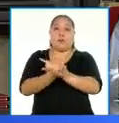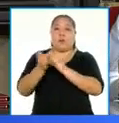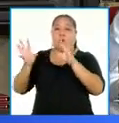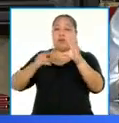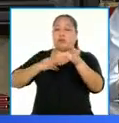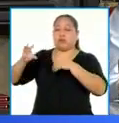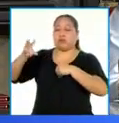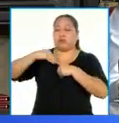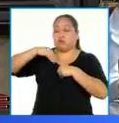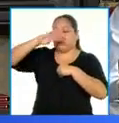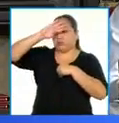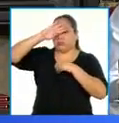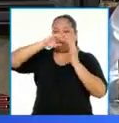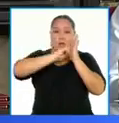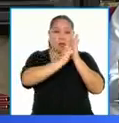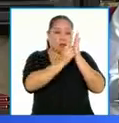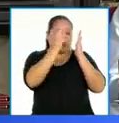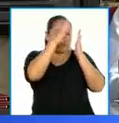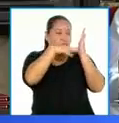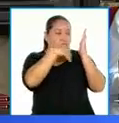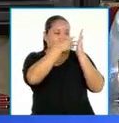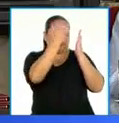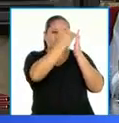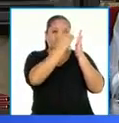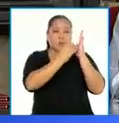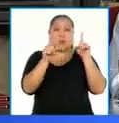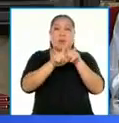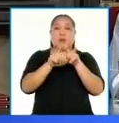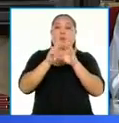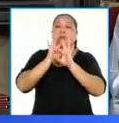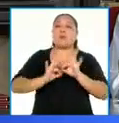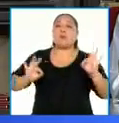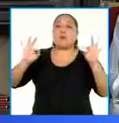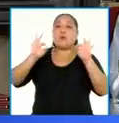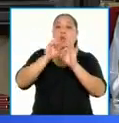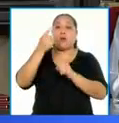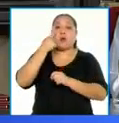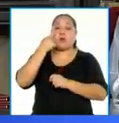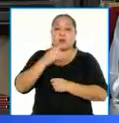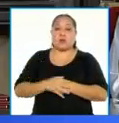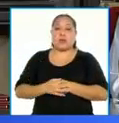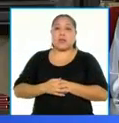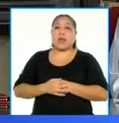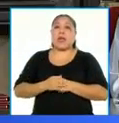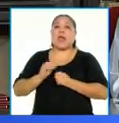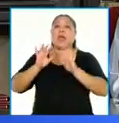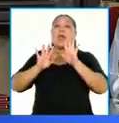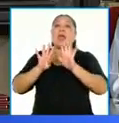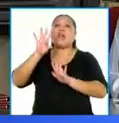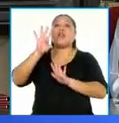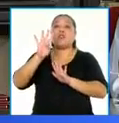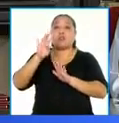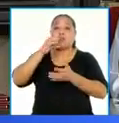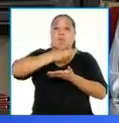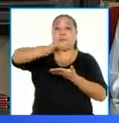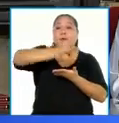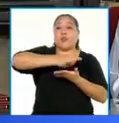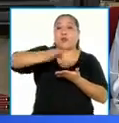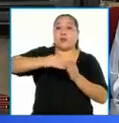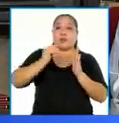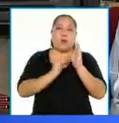los indicadores, es alentador también conocer que 14 provincias han salido